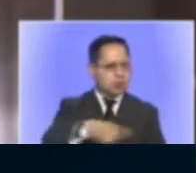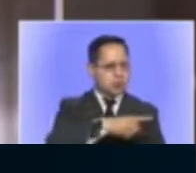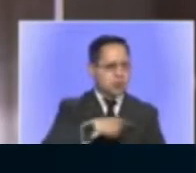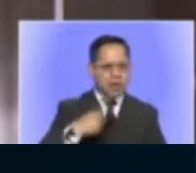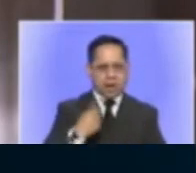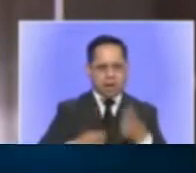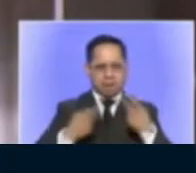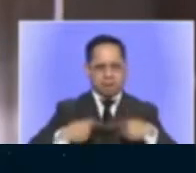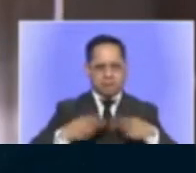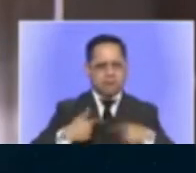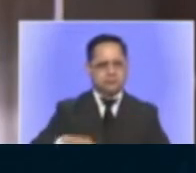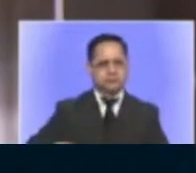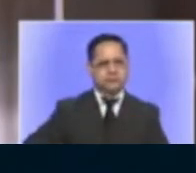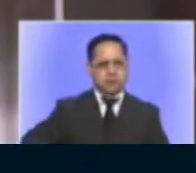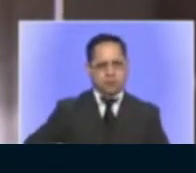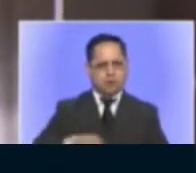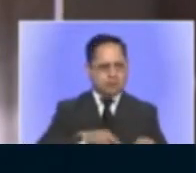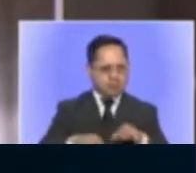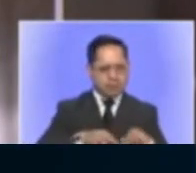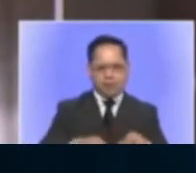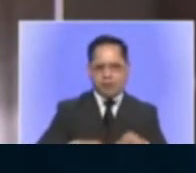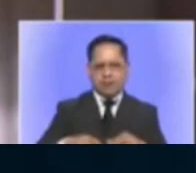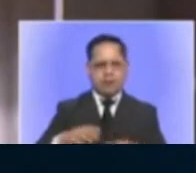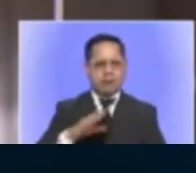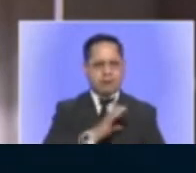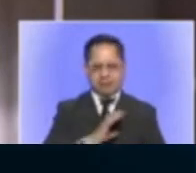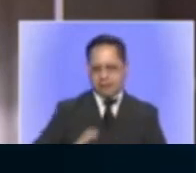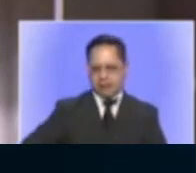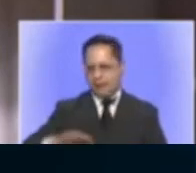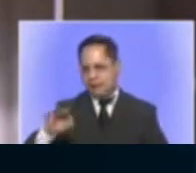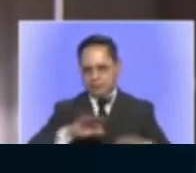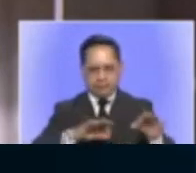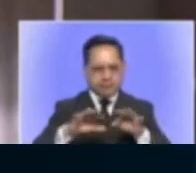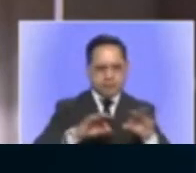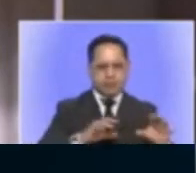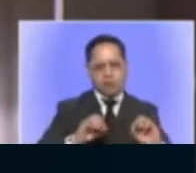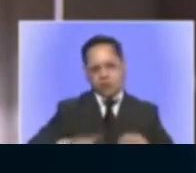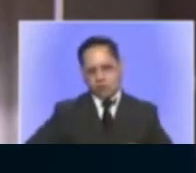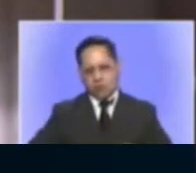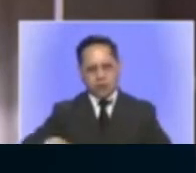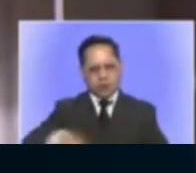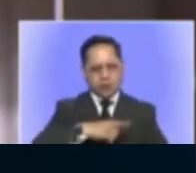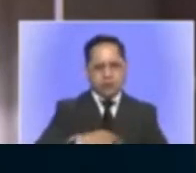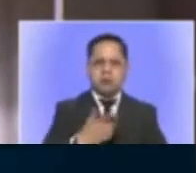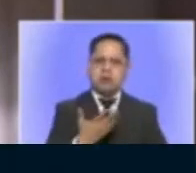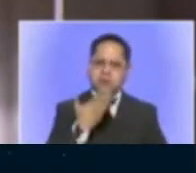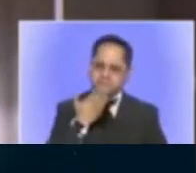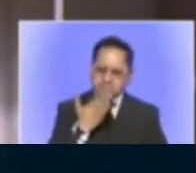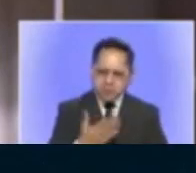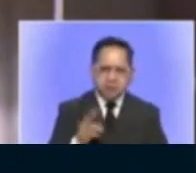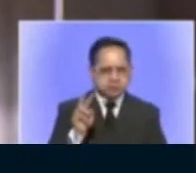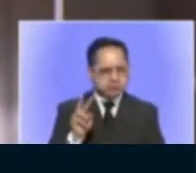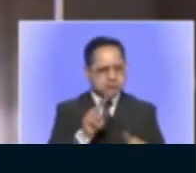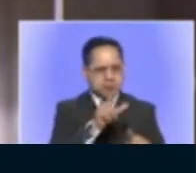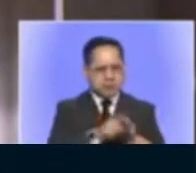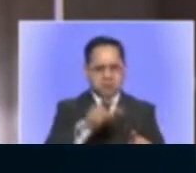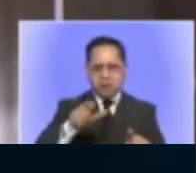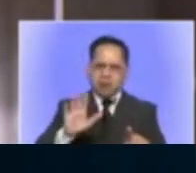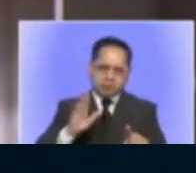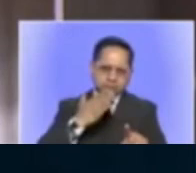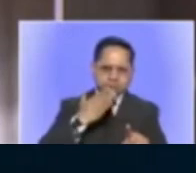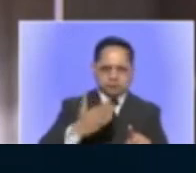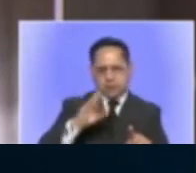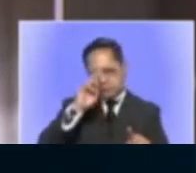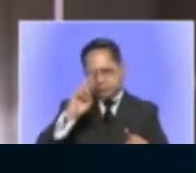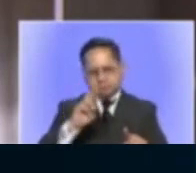servidores públicos de elección popular así como de los gobiernos por los partidos políticos en